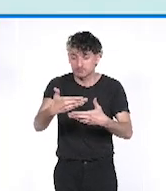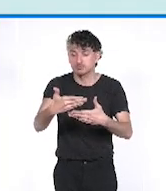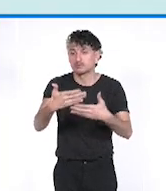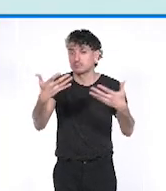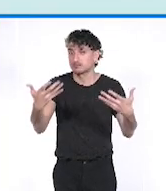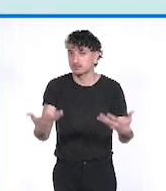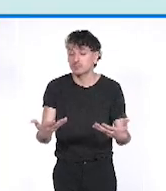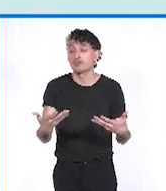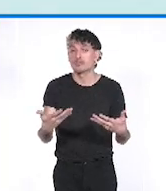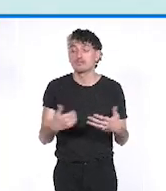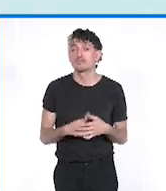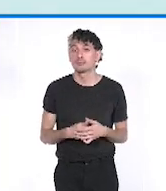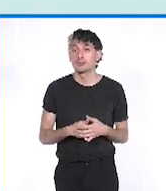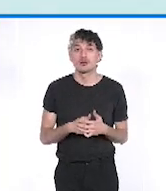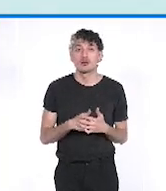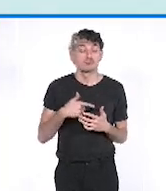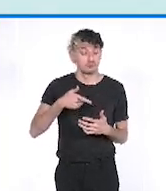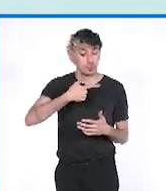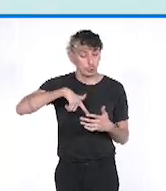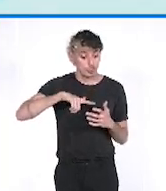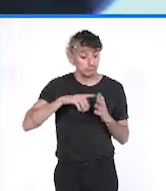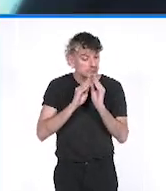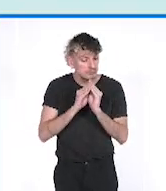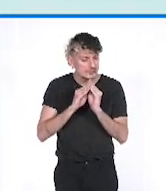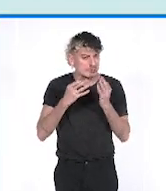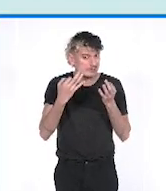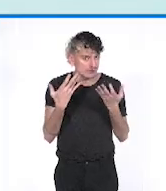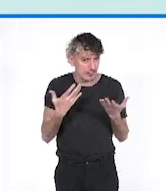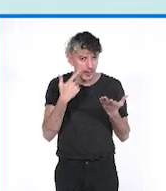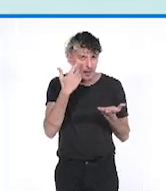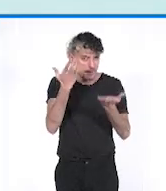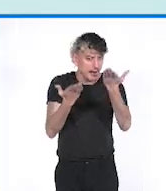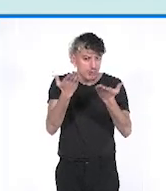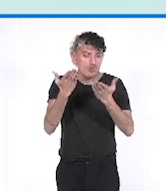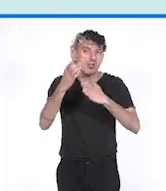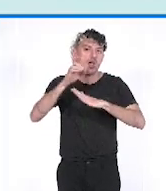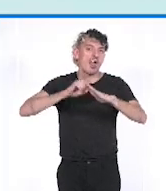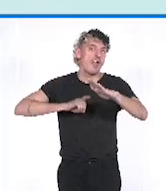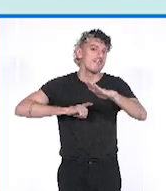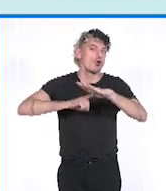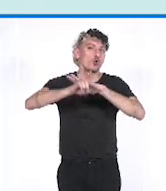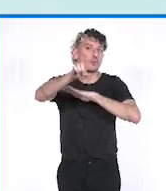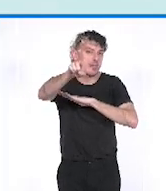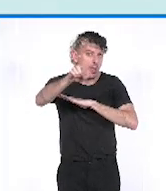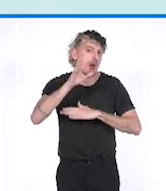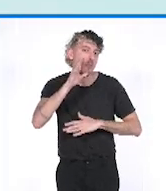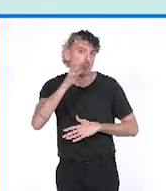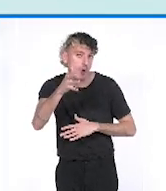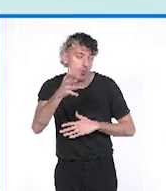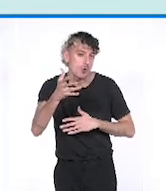los eh lo que hemos hecho en la parte de evaluación evolutiva la llamamos evolutiva porque hemos estado muy desde el inicio